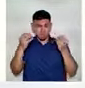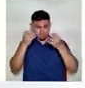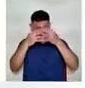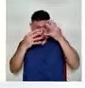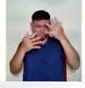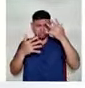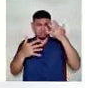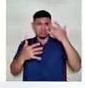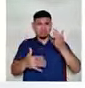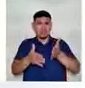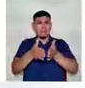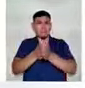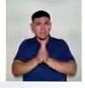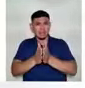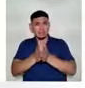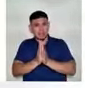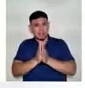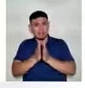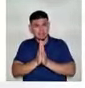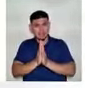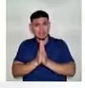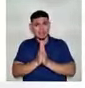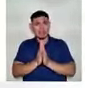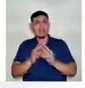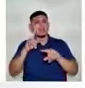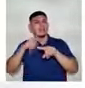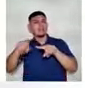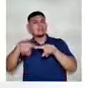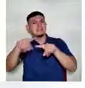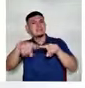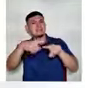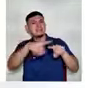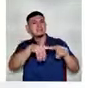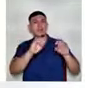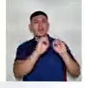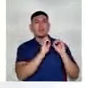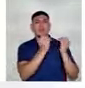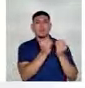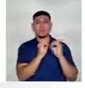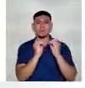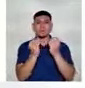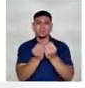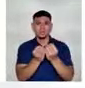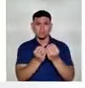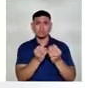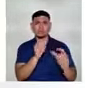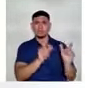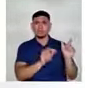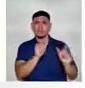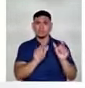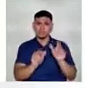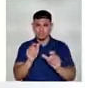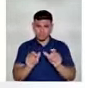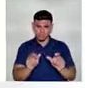pedidos de diversas organizaciones sindicales y